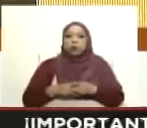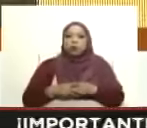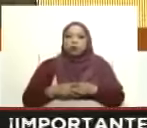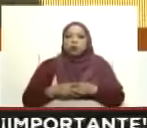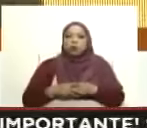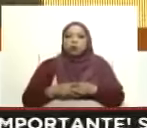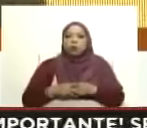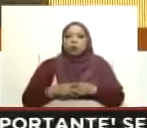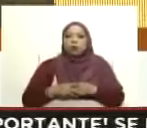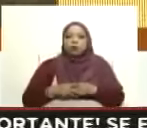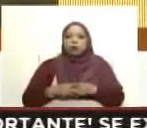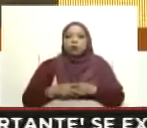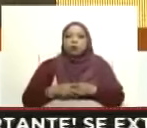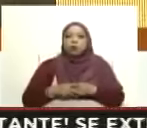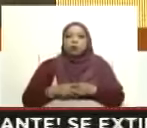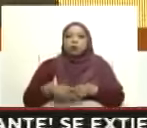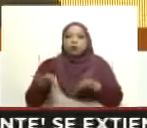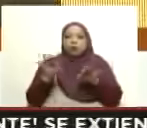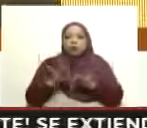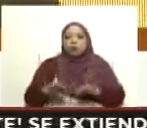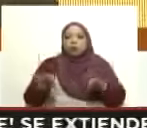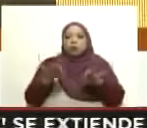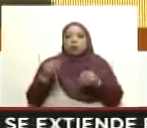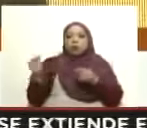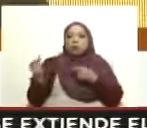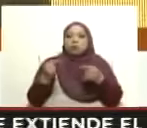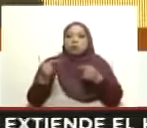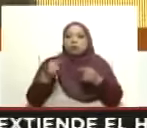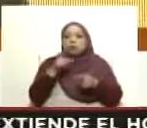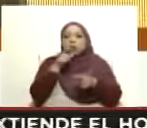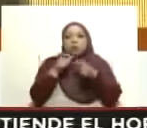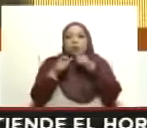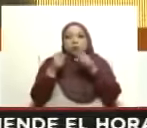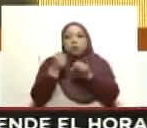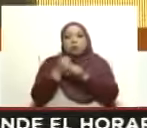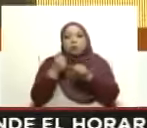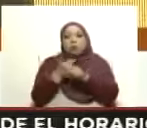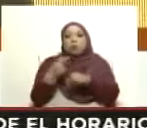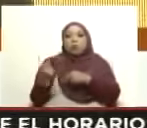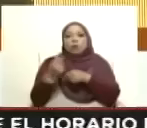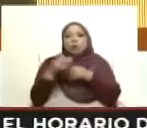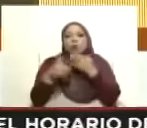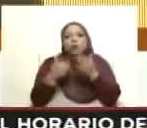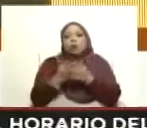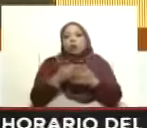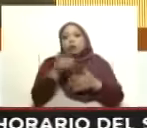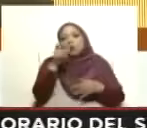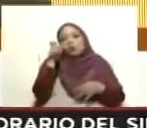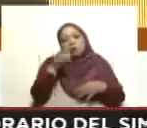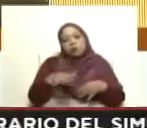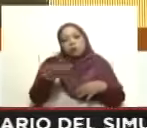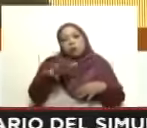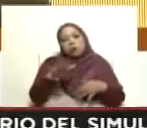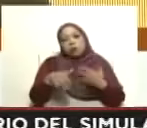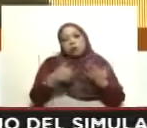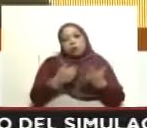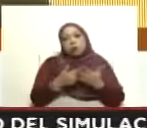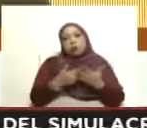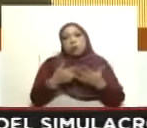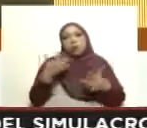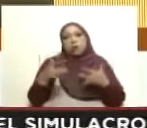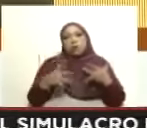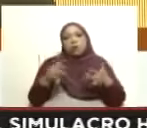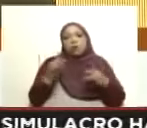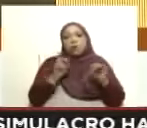Constitución lo más lejos que pueda y yo sigo buscá y la conso aquí está la Constitución como si es que ellos pueden derogar artículo